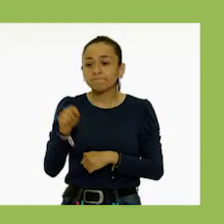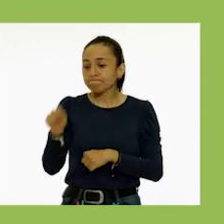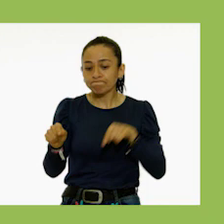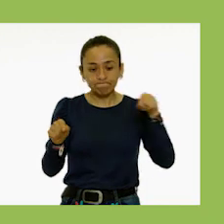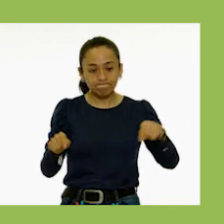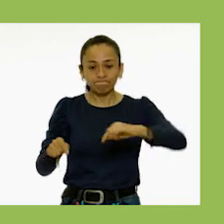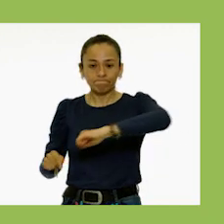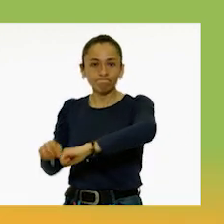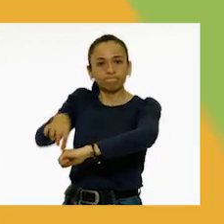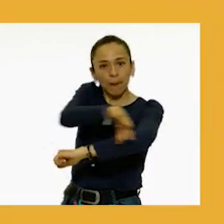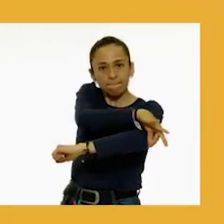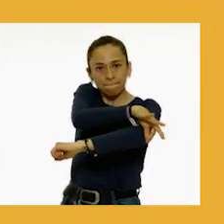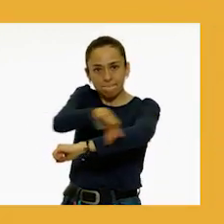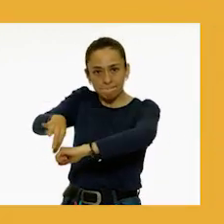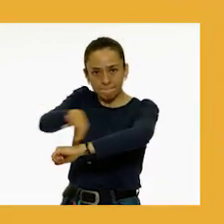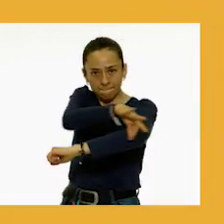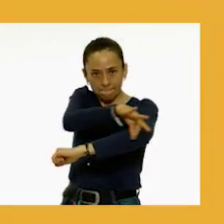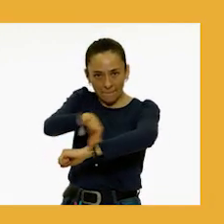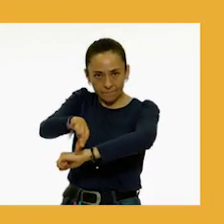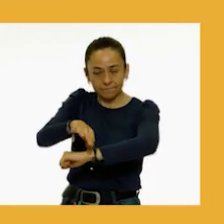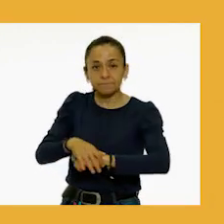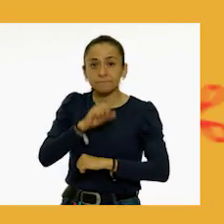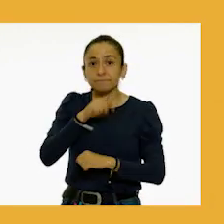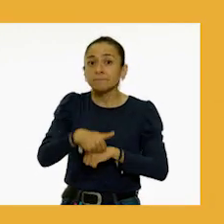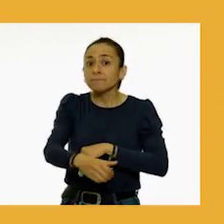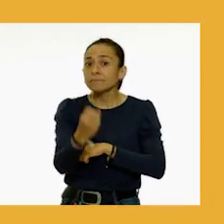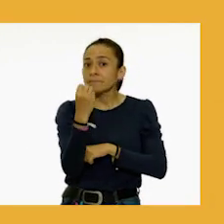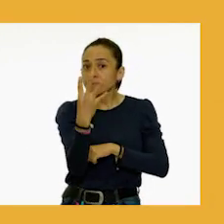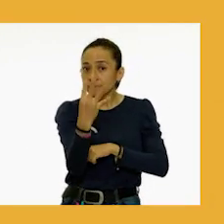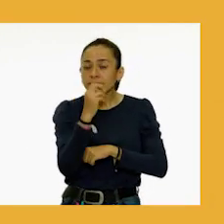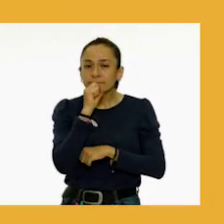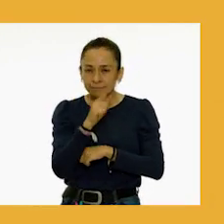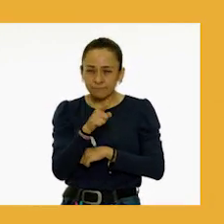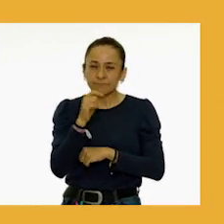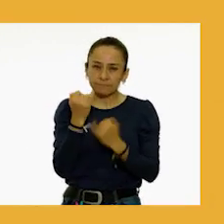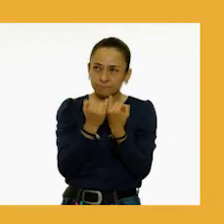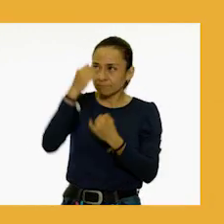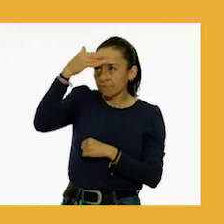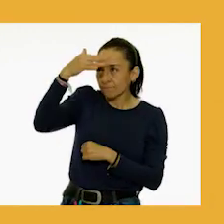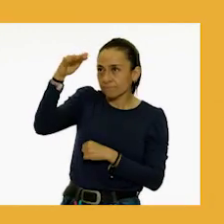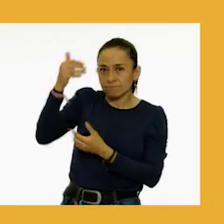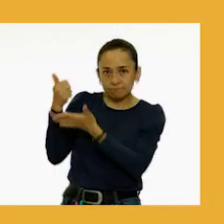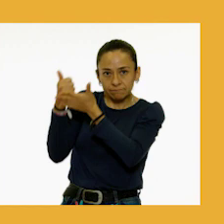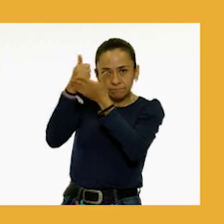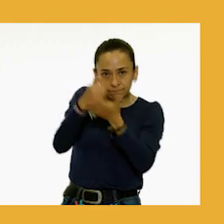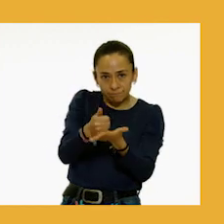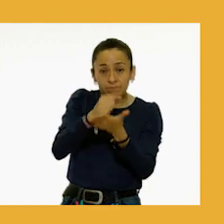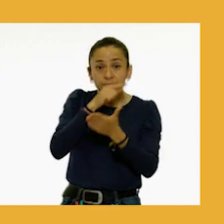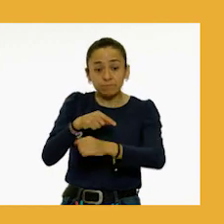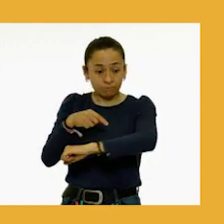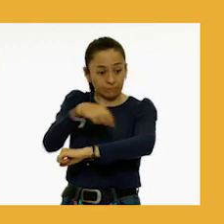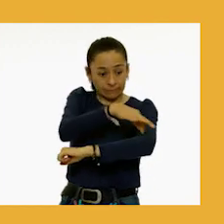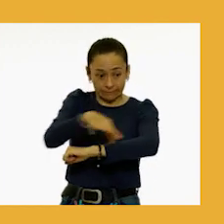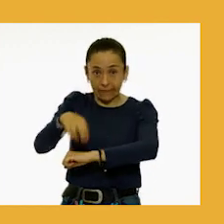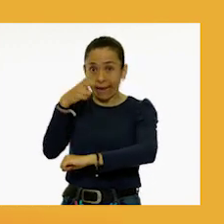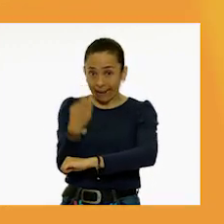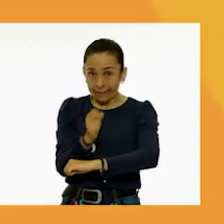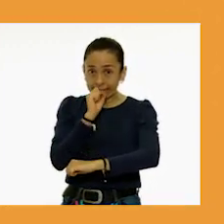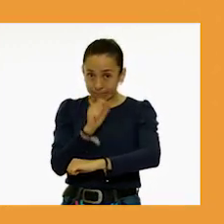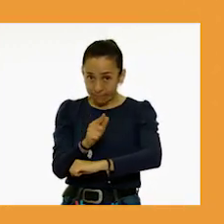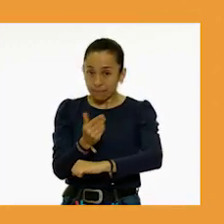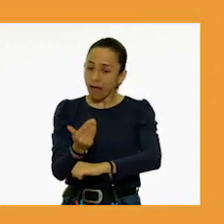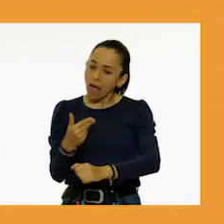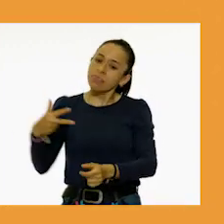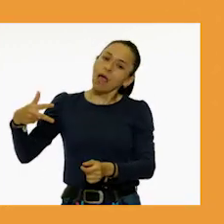horizontal entre los dos puntos. 4. Con ayuda de un adulto, corta sobre la línea horizontal que